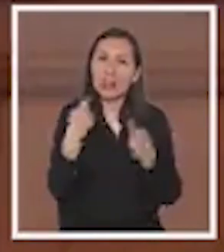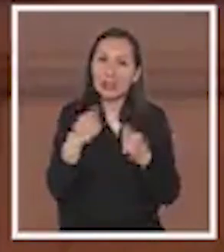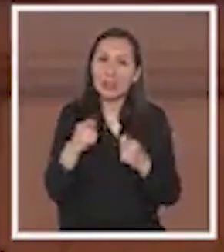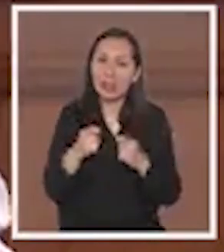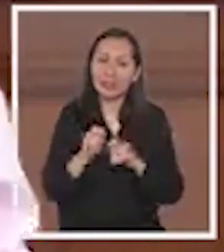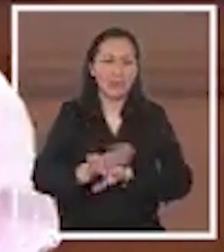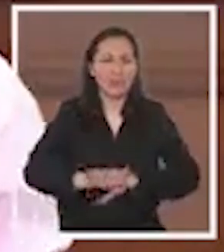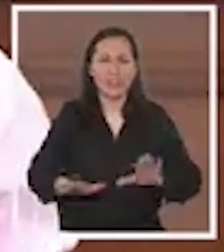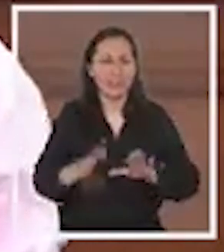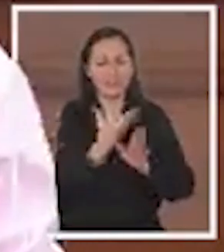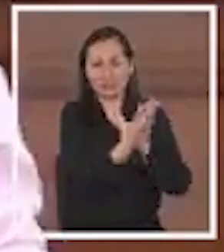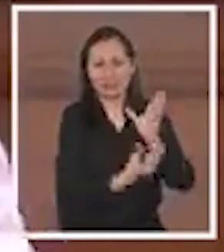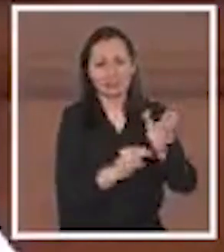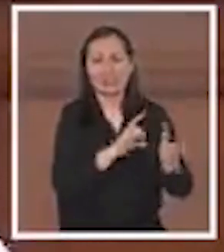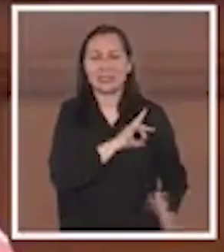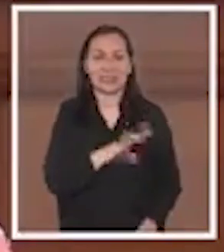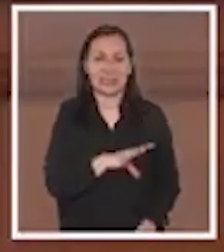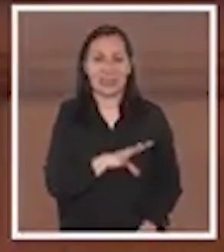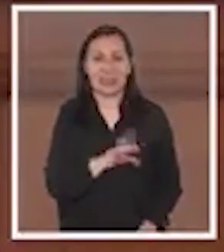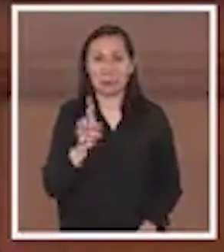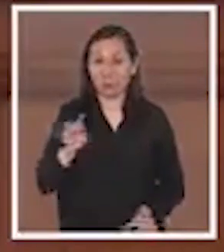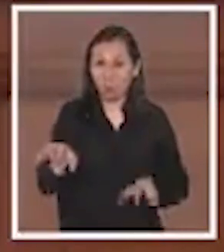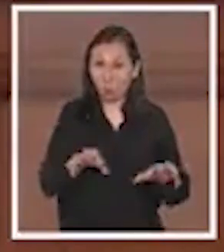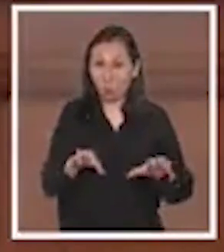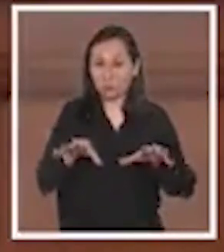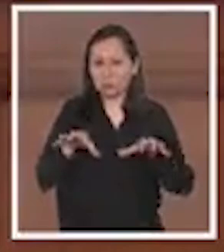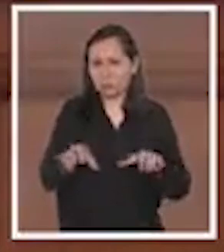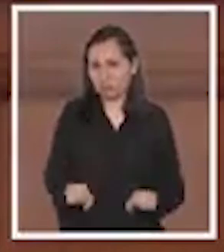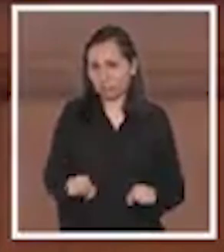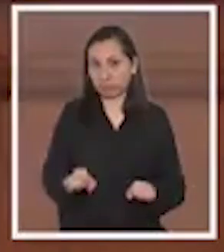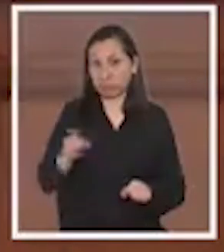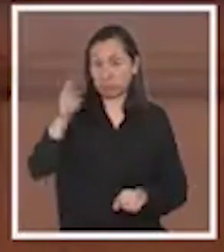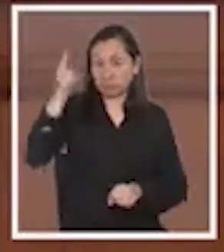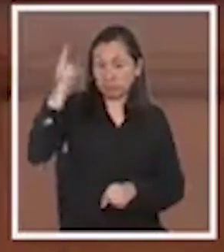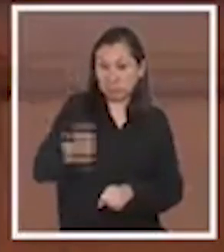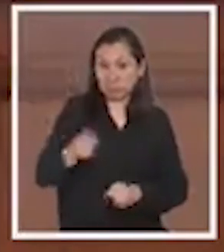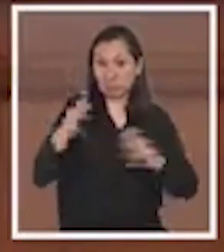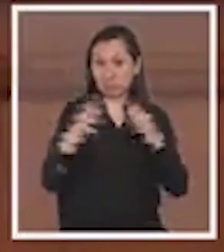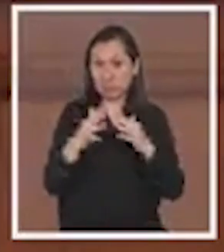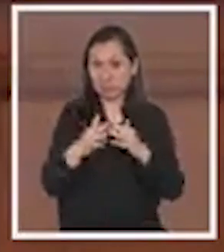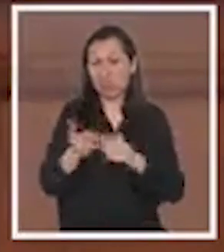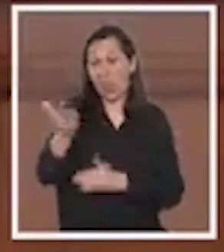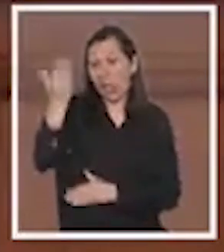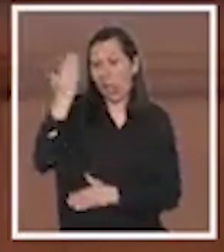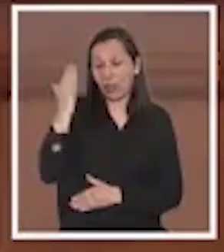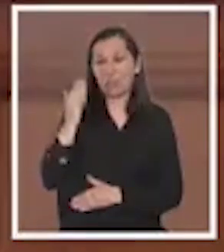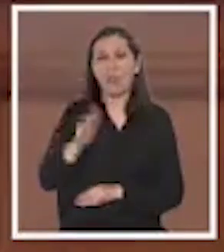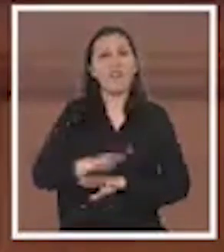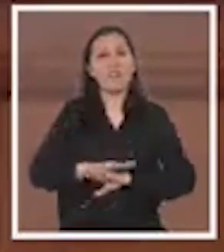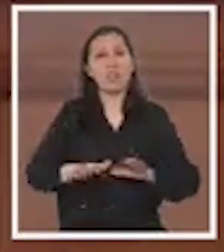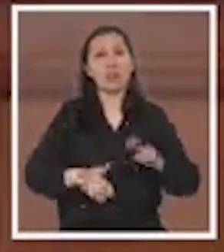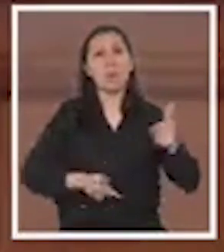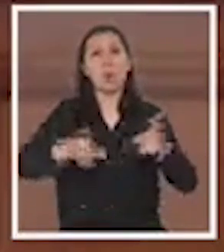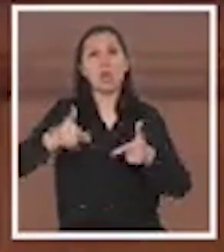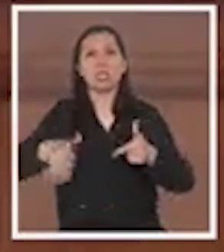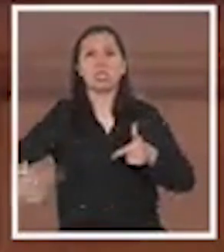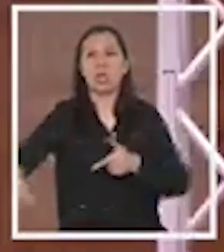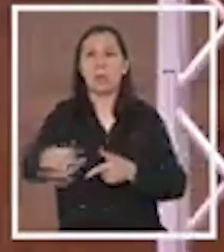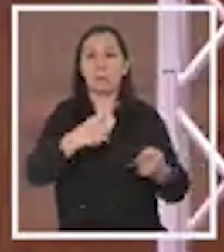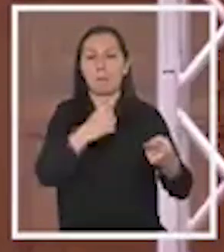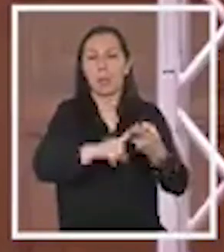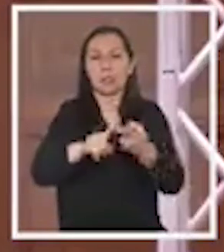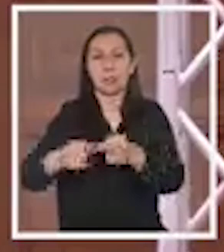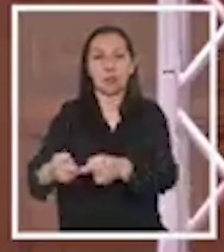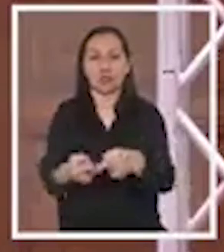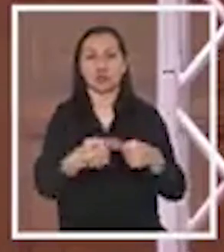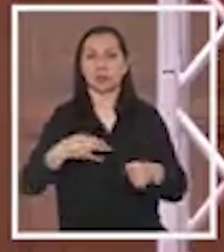de desarraigar de Chile. Una de las cosas que se instaló durante la dictadura en nuestro país fue la despolitización de la sociedad civil.